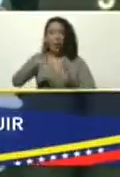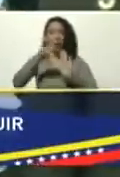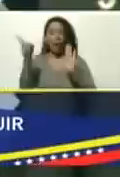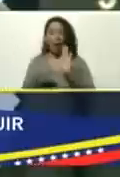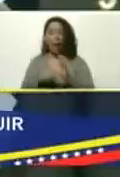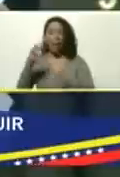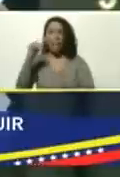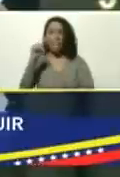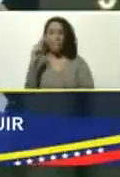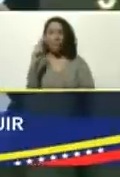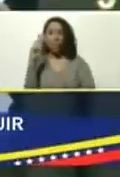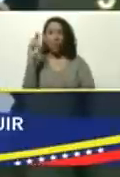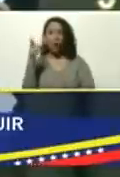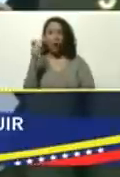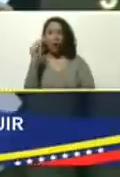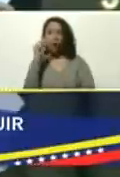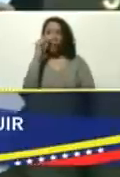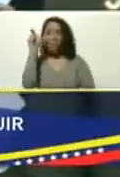Murga Batista.